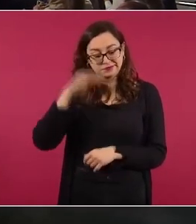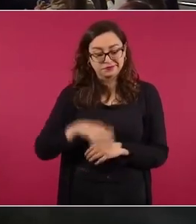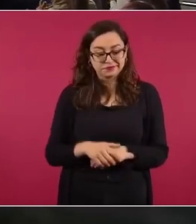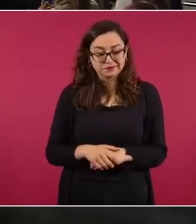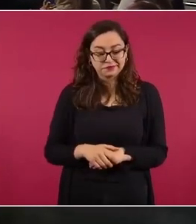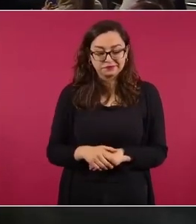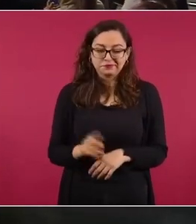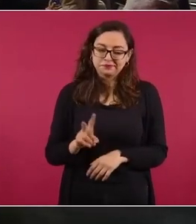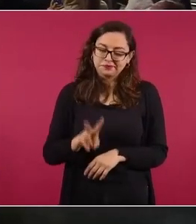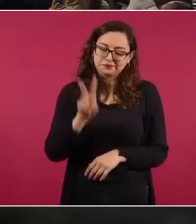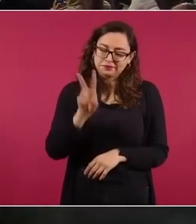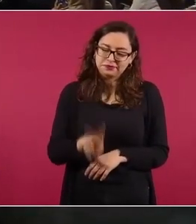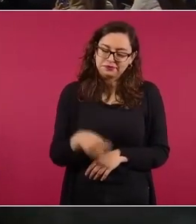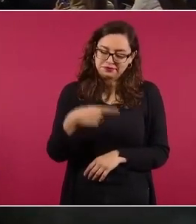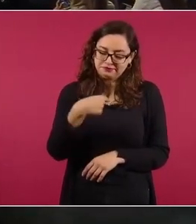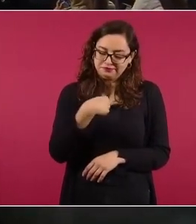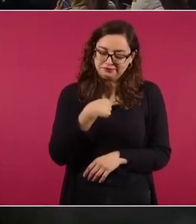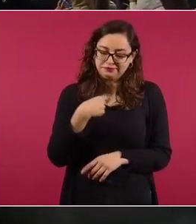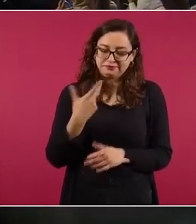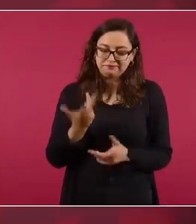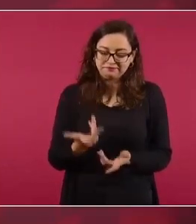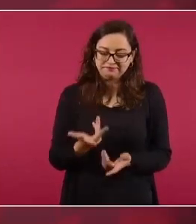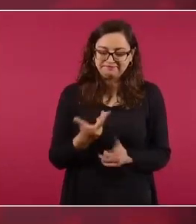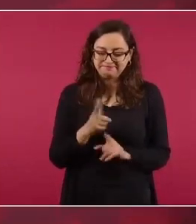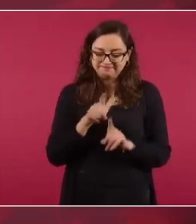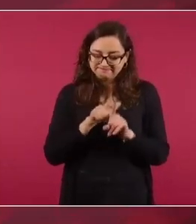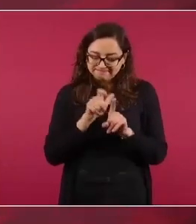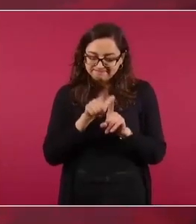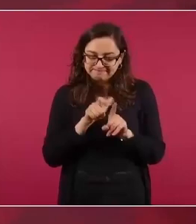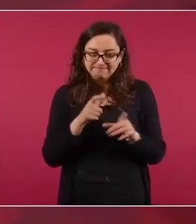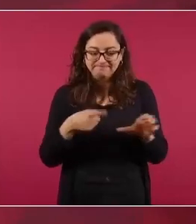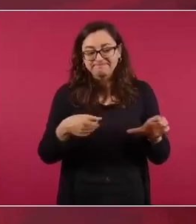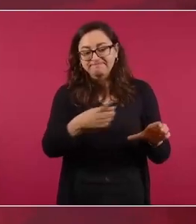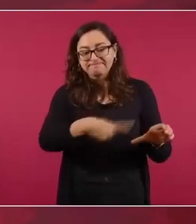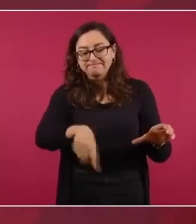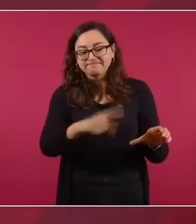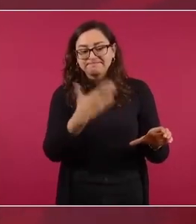fraterna, cariñosa a los especialistas,